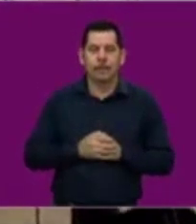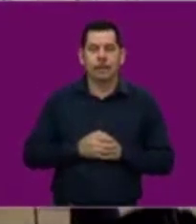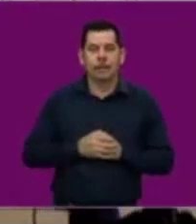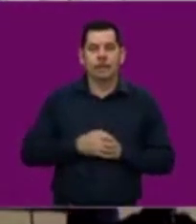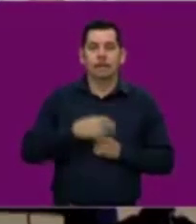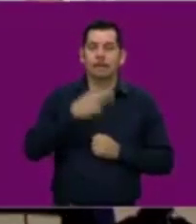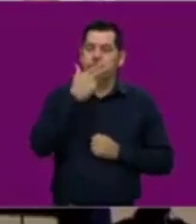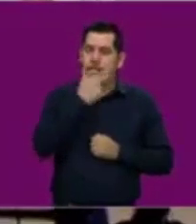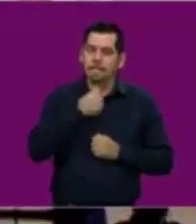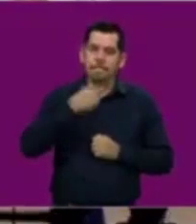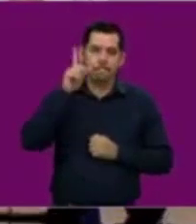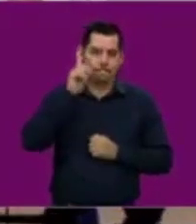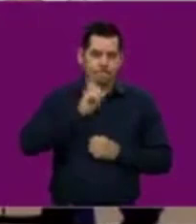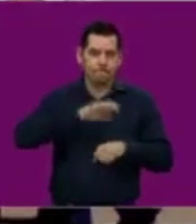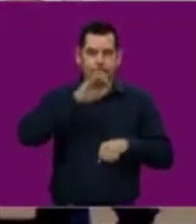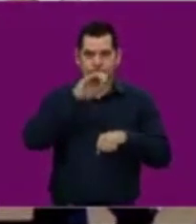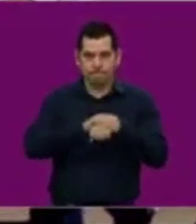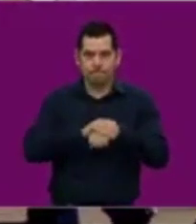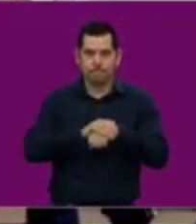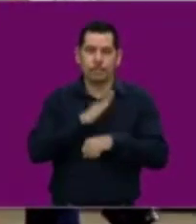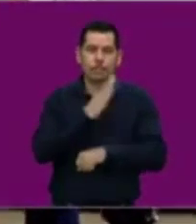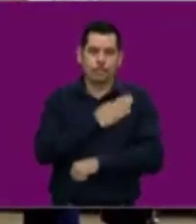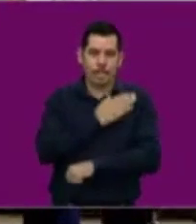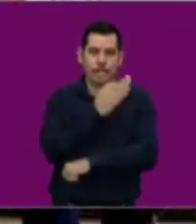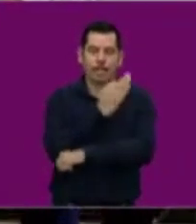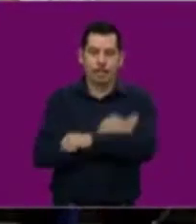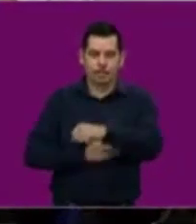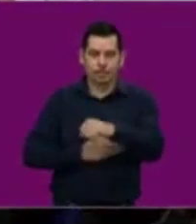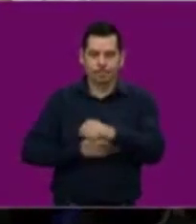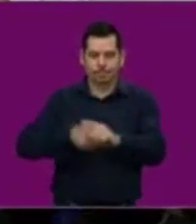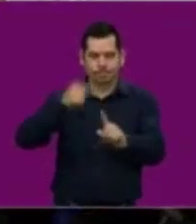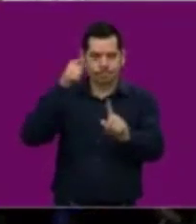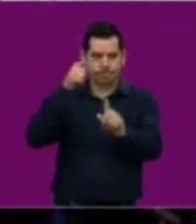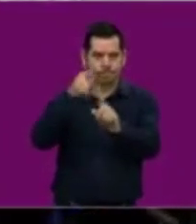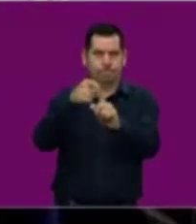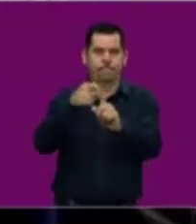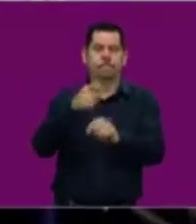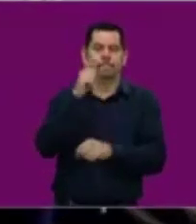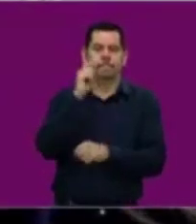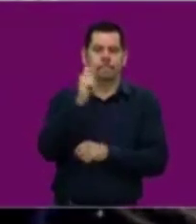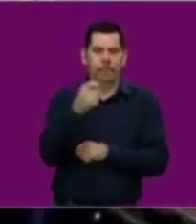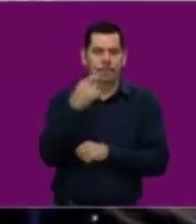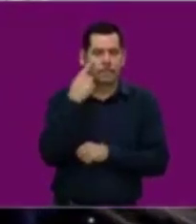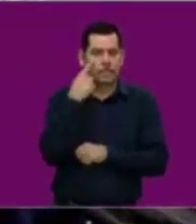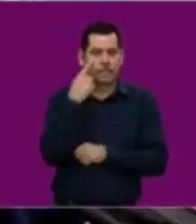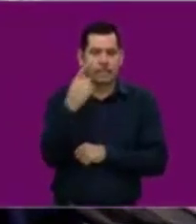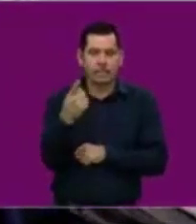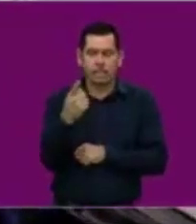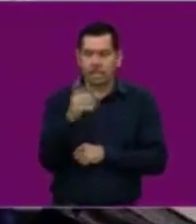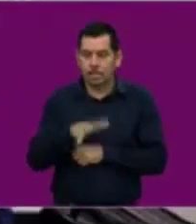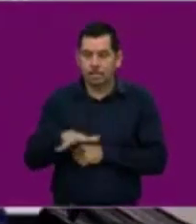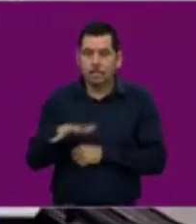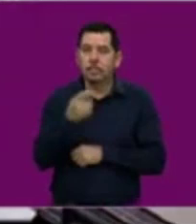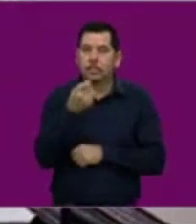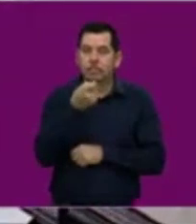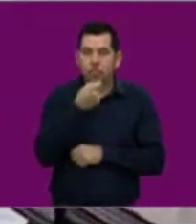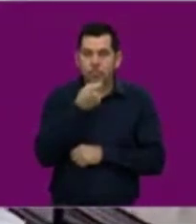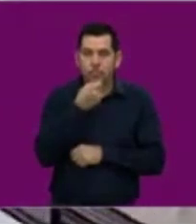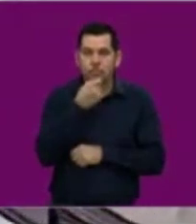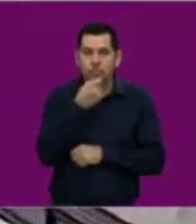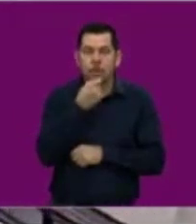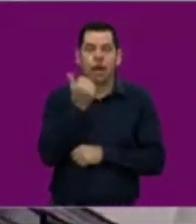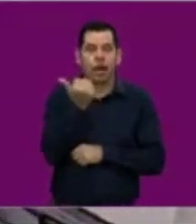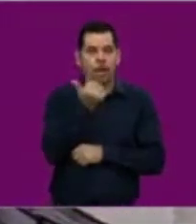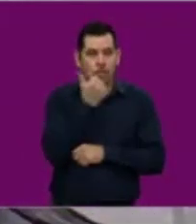tardes con el propósito de fortalecer tanto el aspecto socio emocional de nuestros